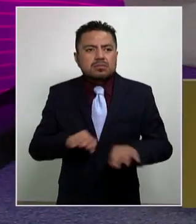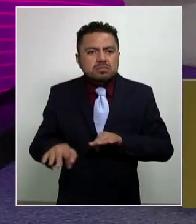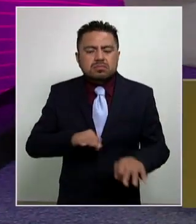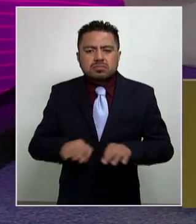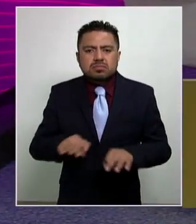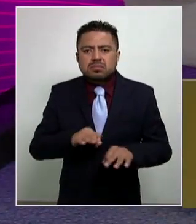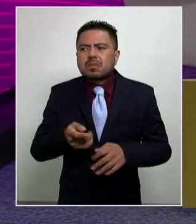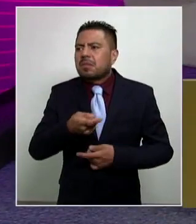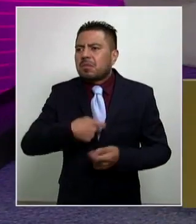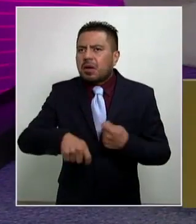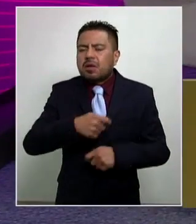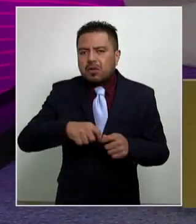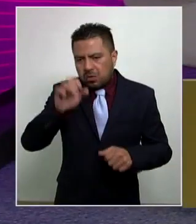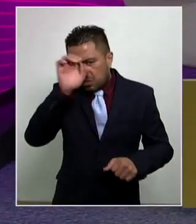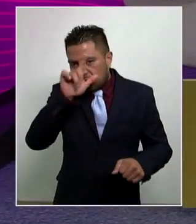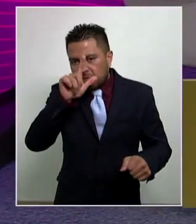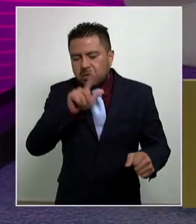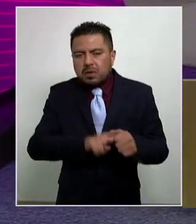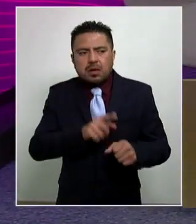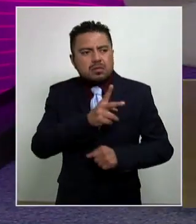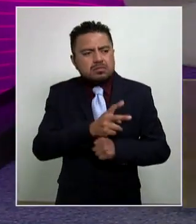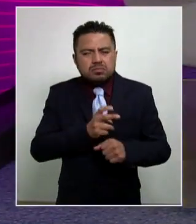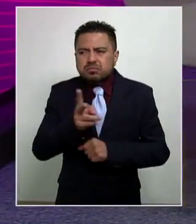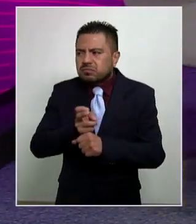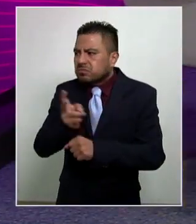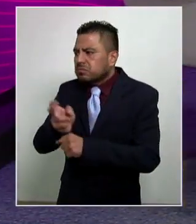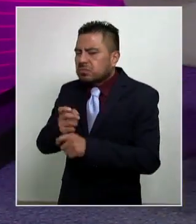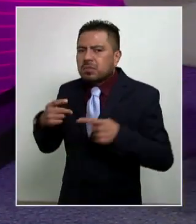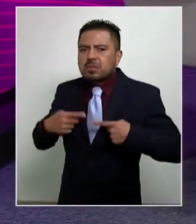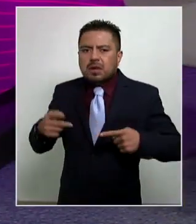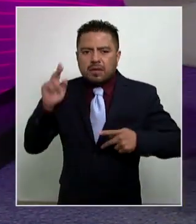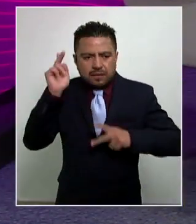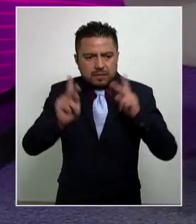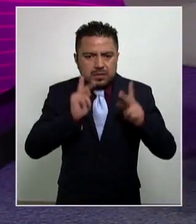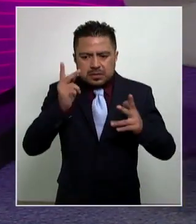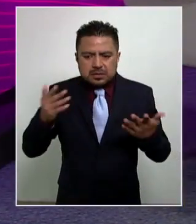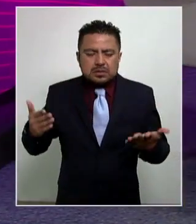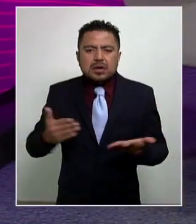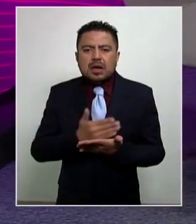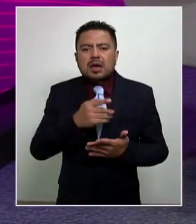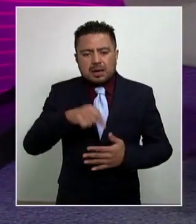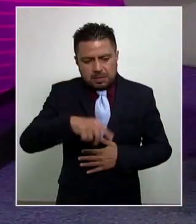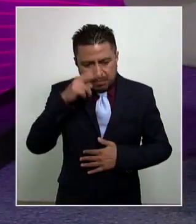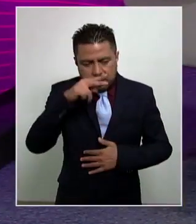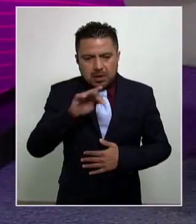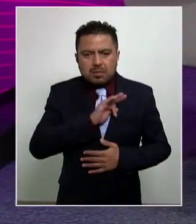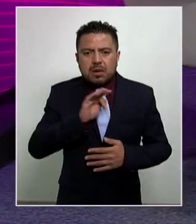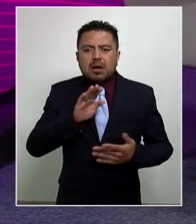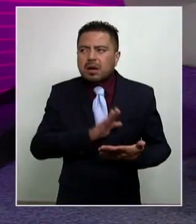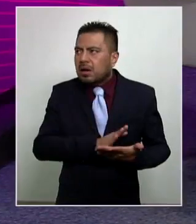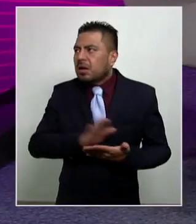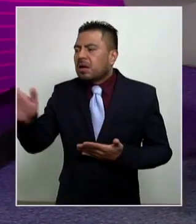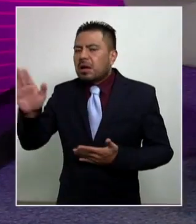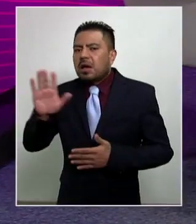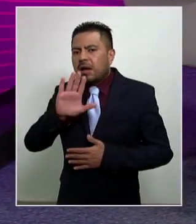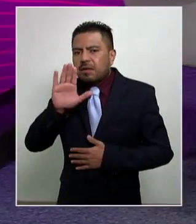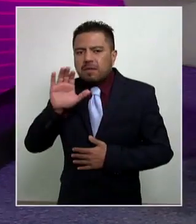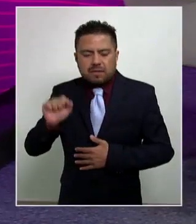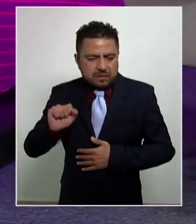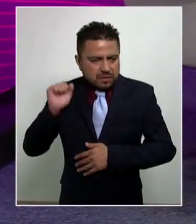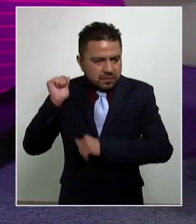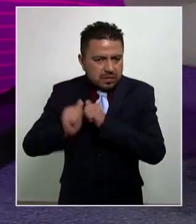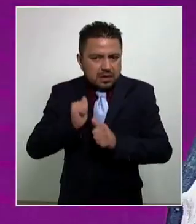haciendo intercambios culturales, invitando personas que visiten, personas de México que vayan a África, personas de África que han venido a